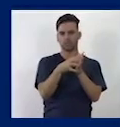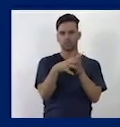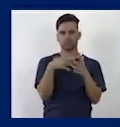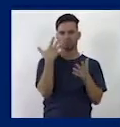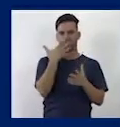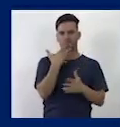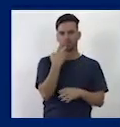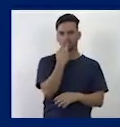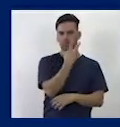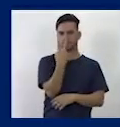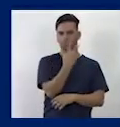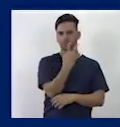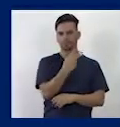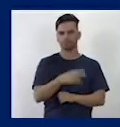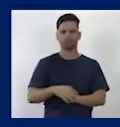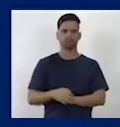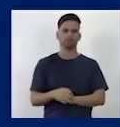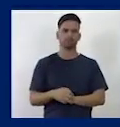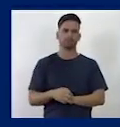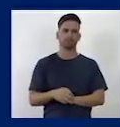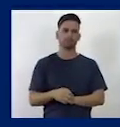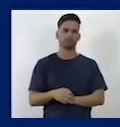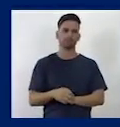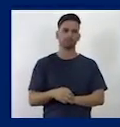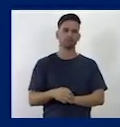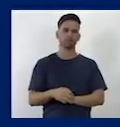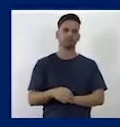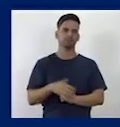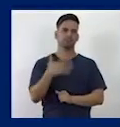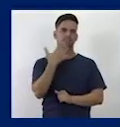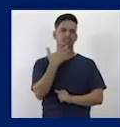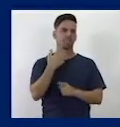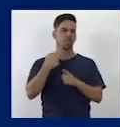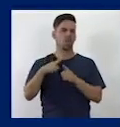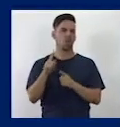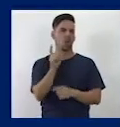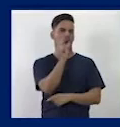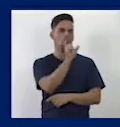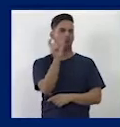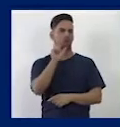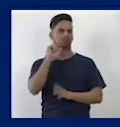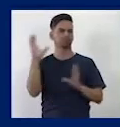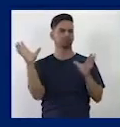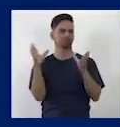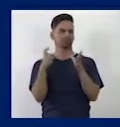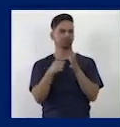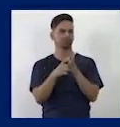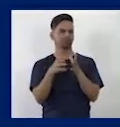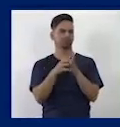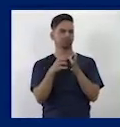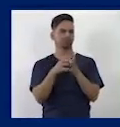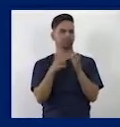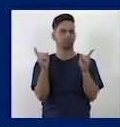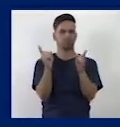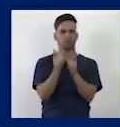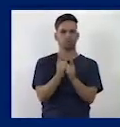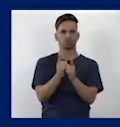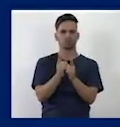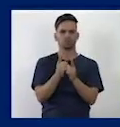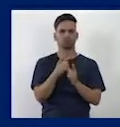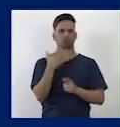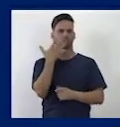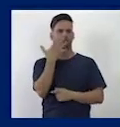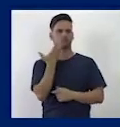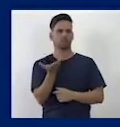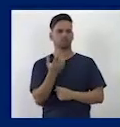busca quien será la especie que actuará como agente oxidante si la fórmula ciudad y quien actuará como agente reductor para poder subir la fórmula si tú no